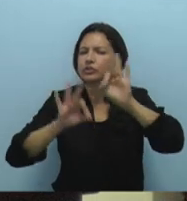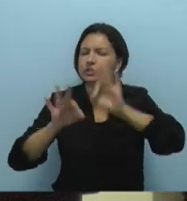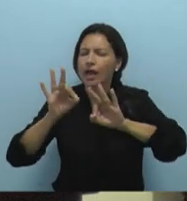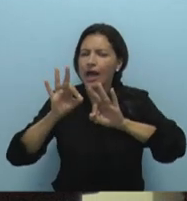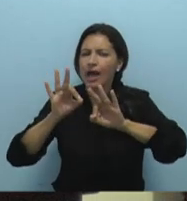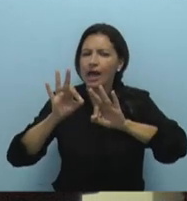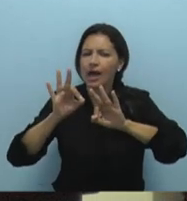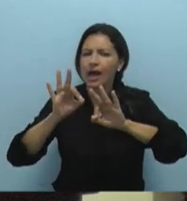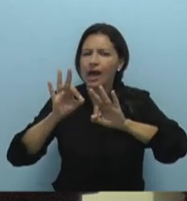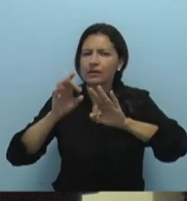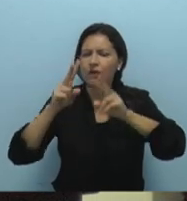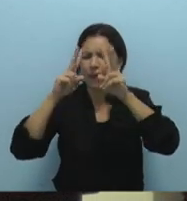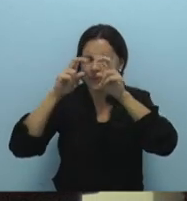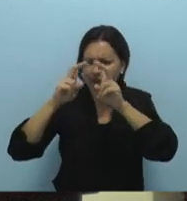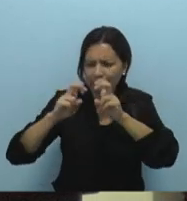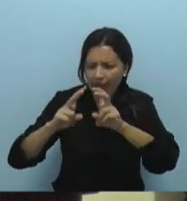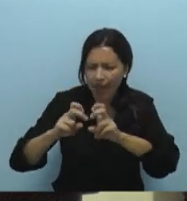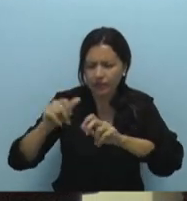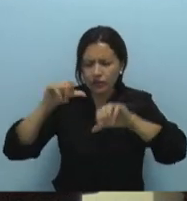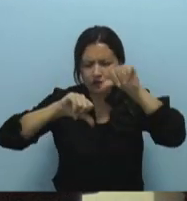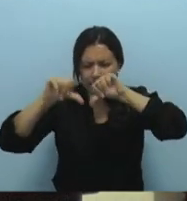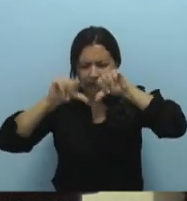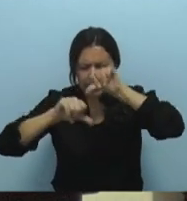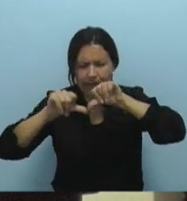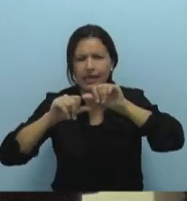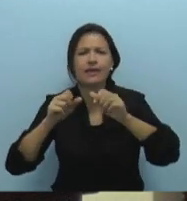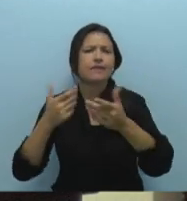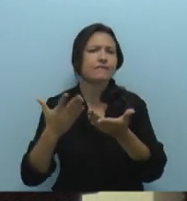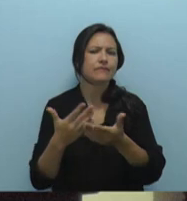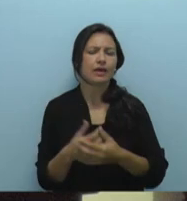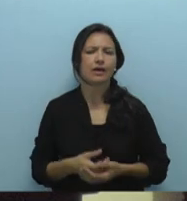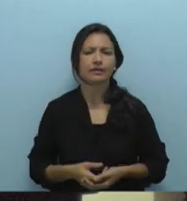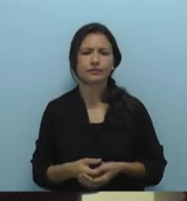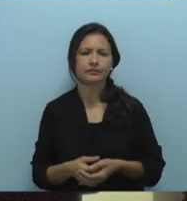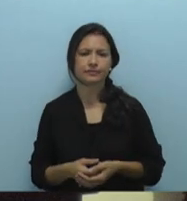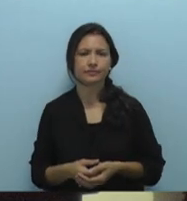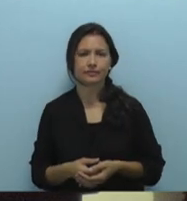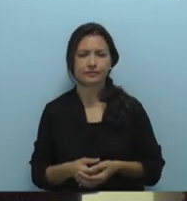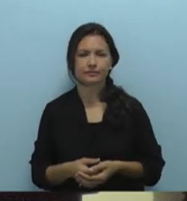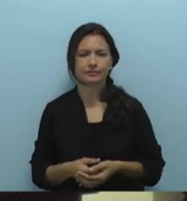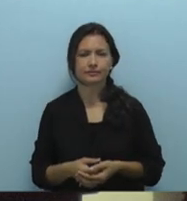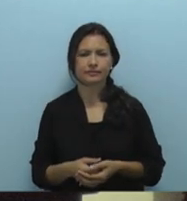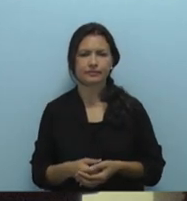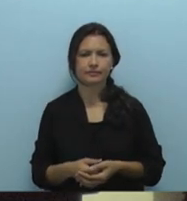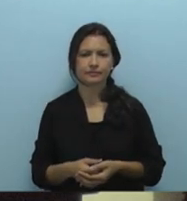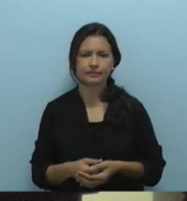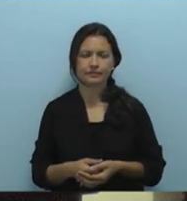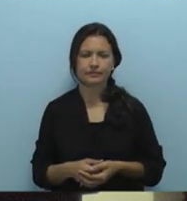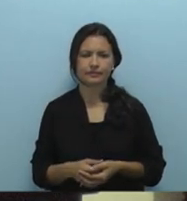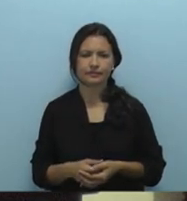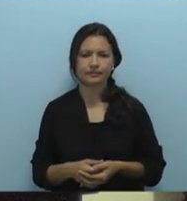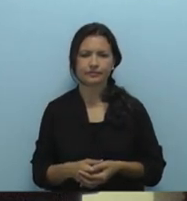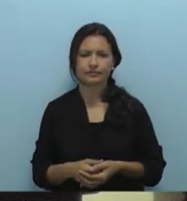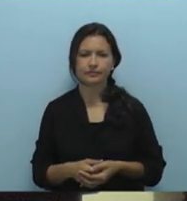estamos hablando de proyectos de investigación aprobados, iniciados, quizá en media etapa de conclusión, y que han